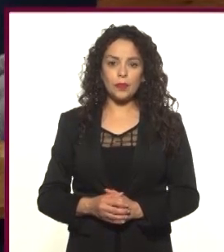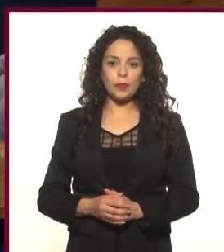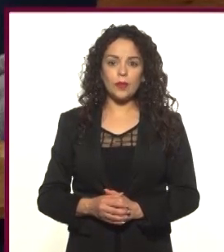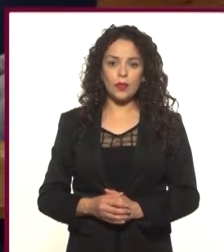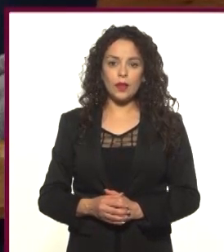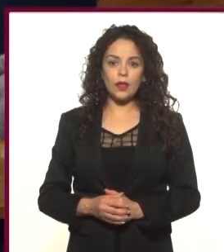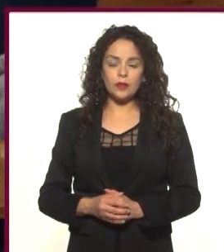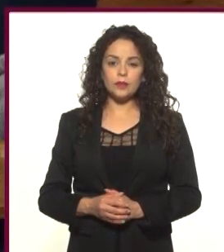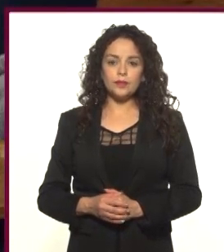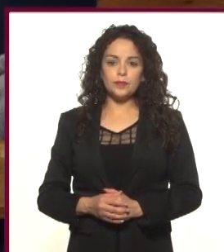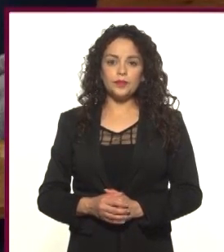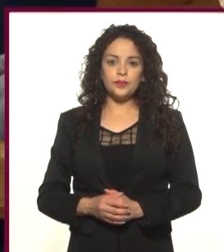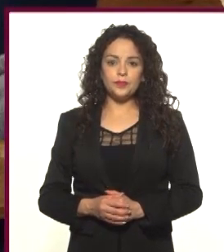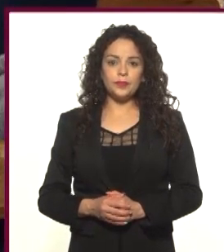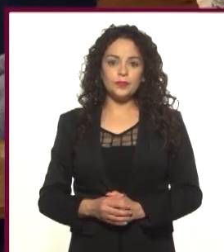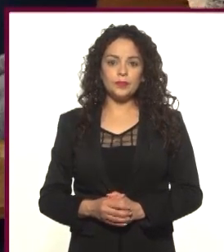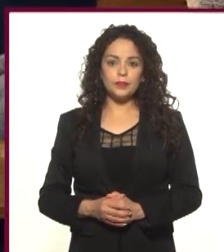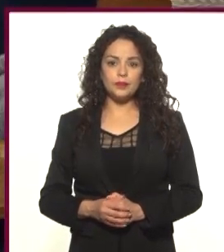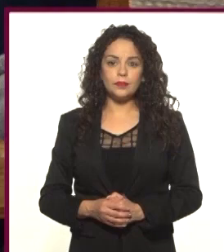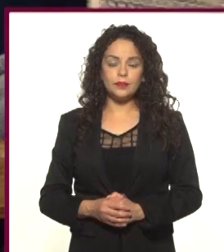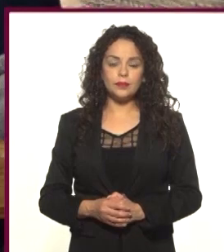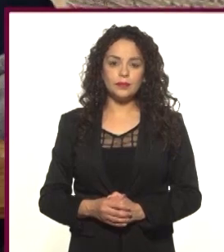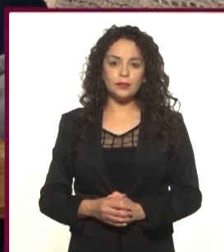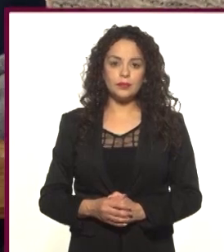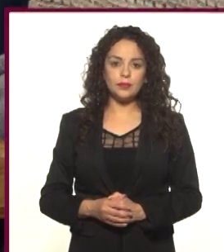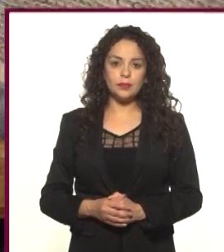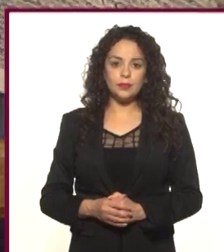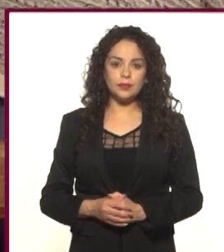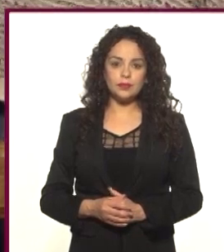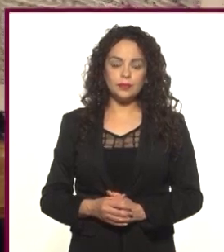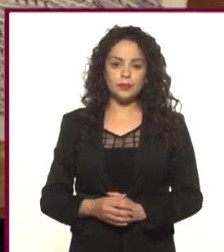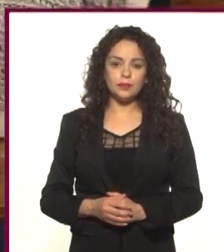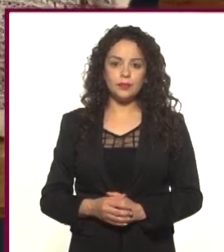Ahí voy, ahí voy.